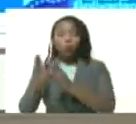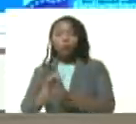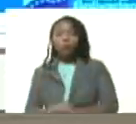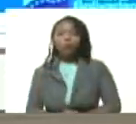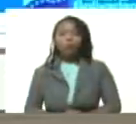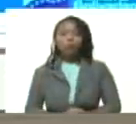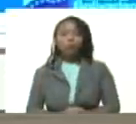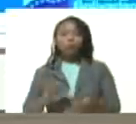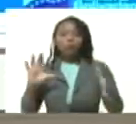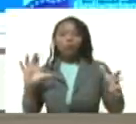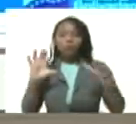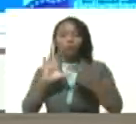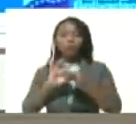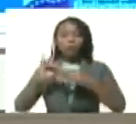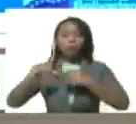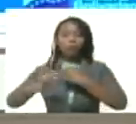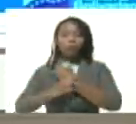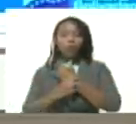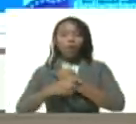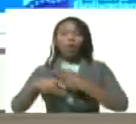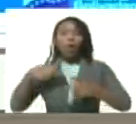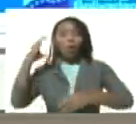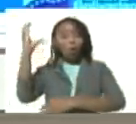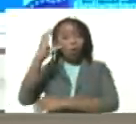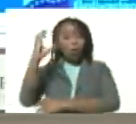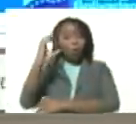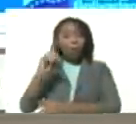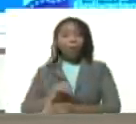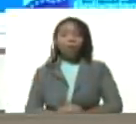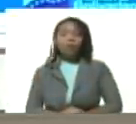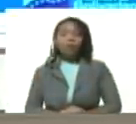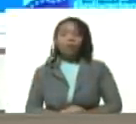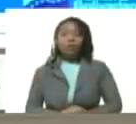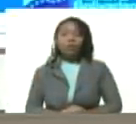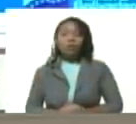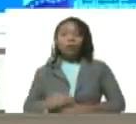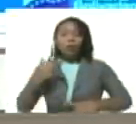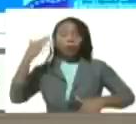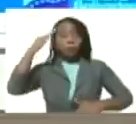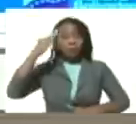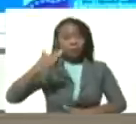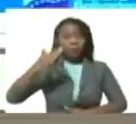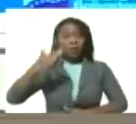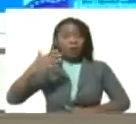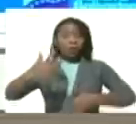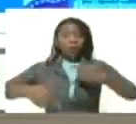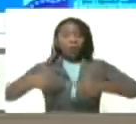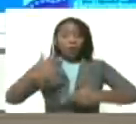La articulación de Guaidó con el narcotráfico colombiano, con los paramilitares colombianos,